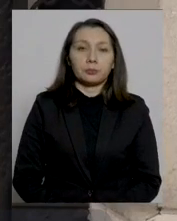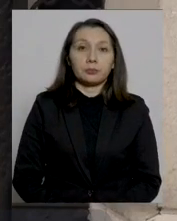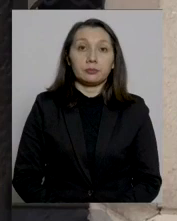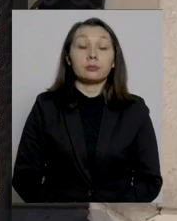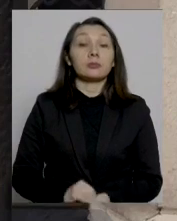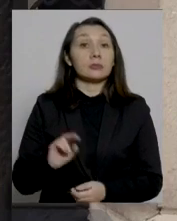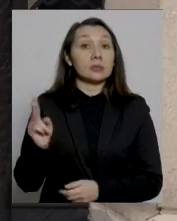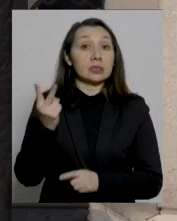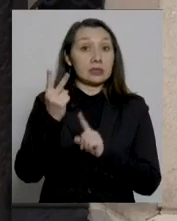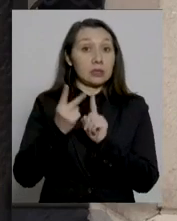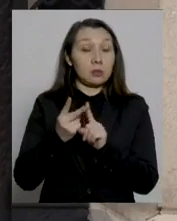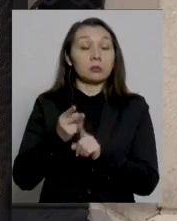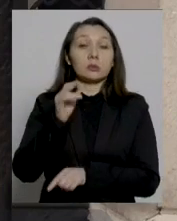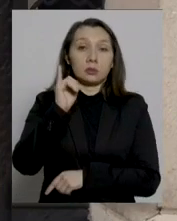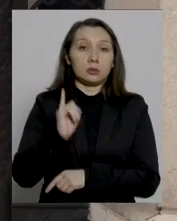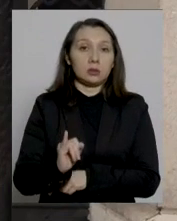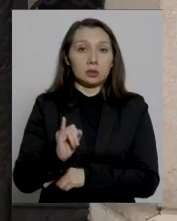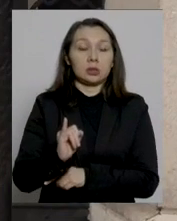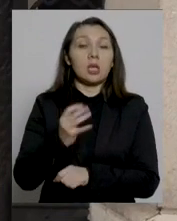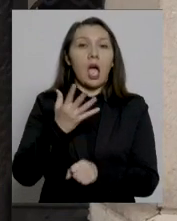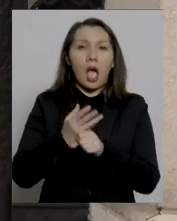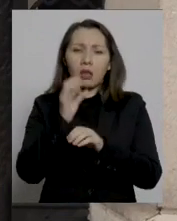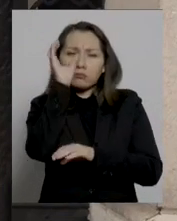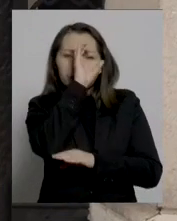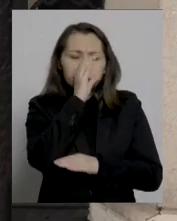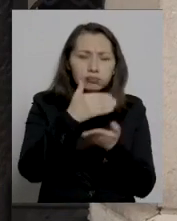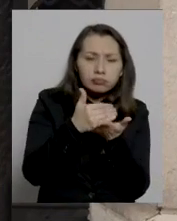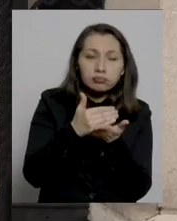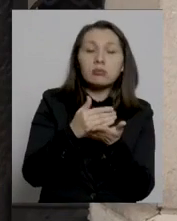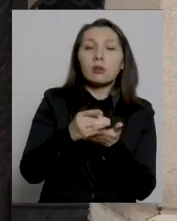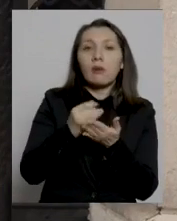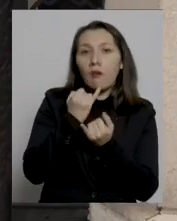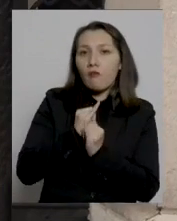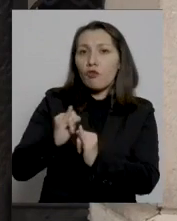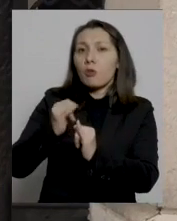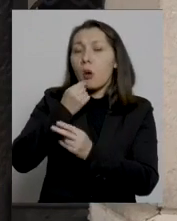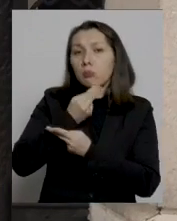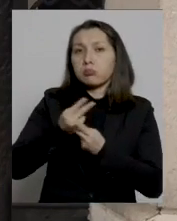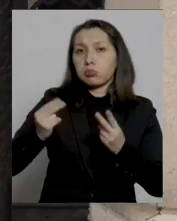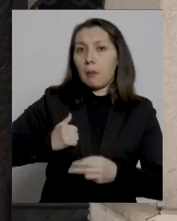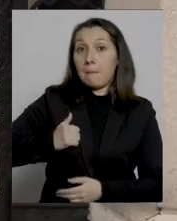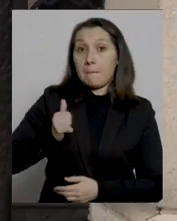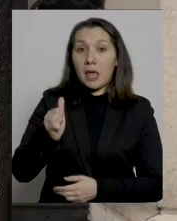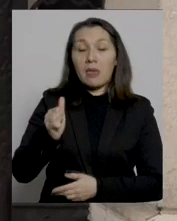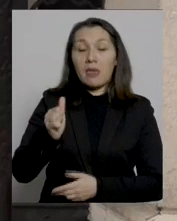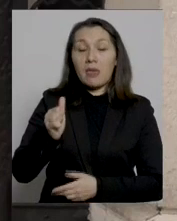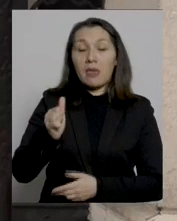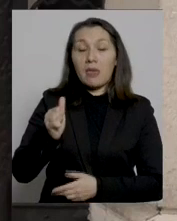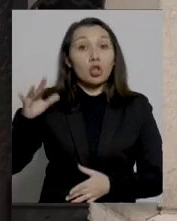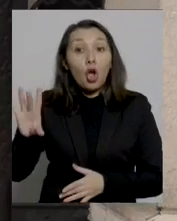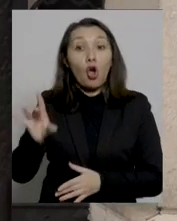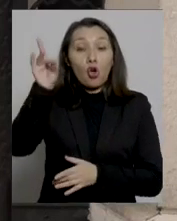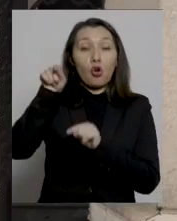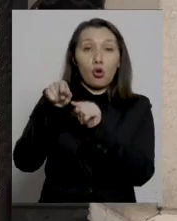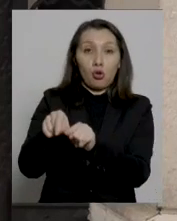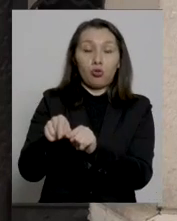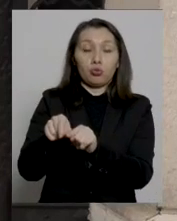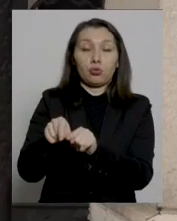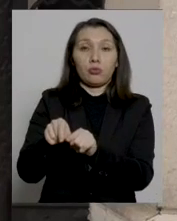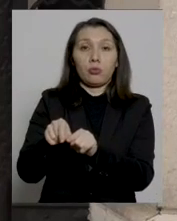A ver, respecto al segundo punto, efectivamente hay una operación que va a ser informada muy pronto por la PDI, muy importante, con